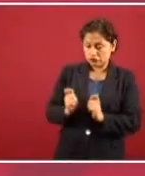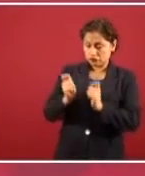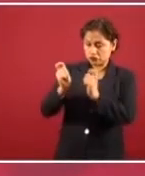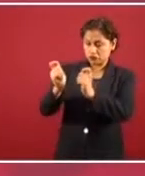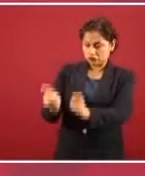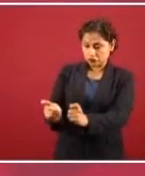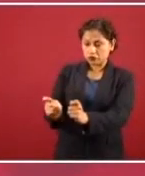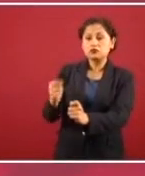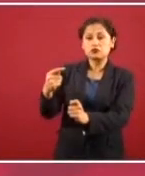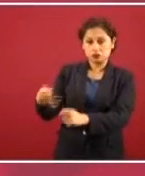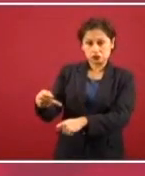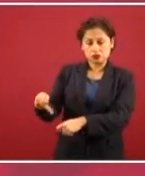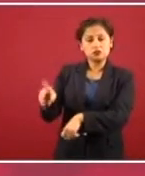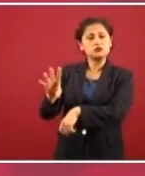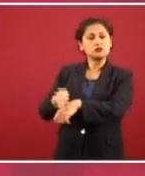porque